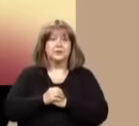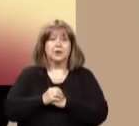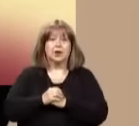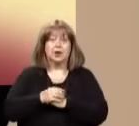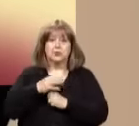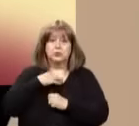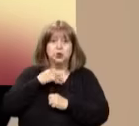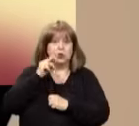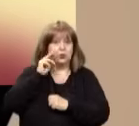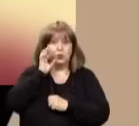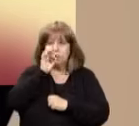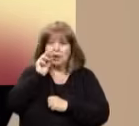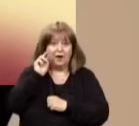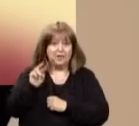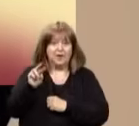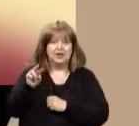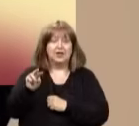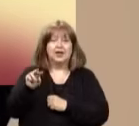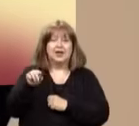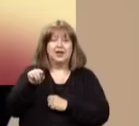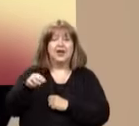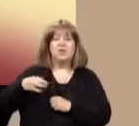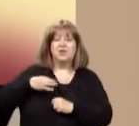nunca en mi vida viví una situación así,